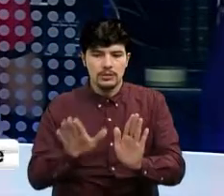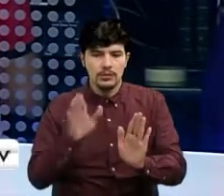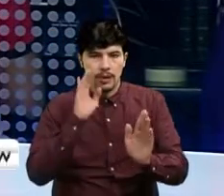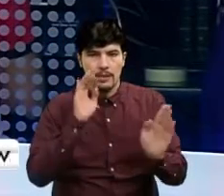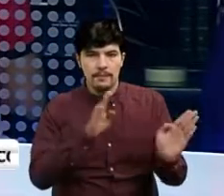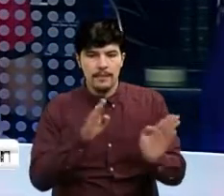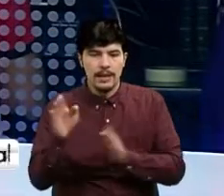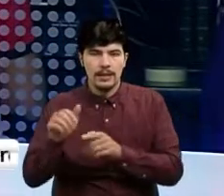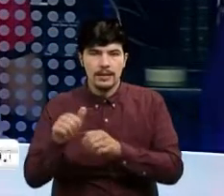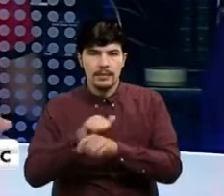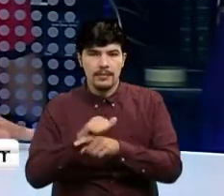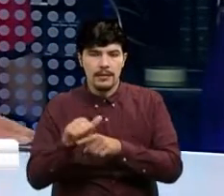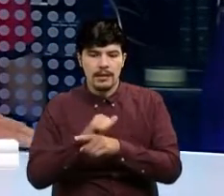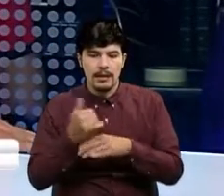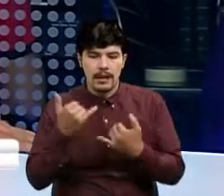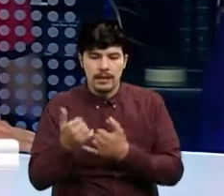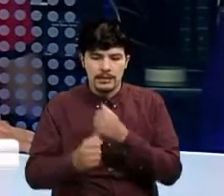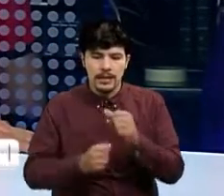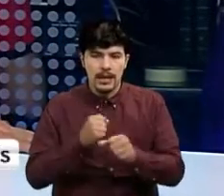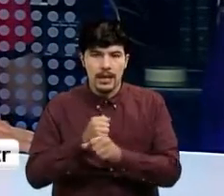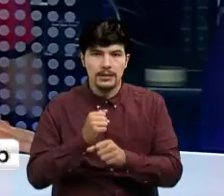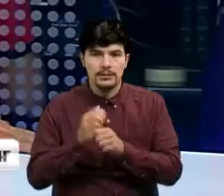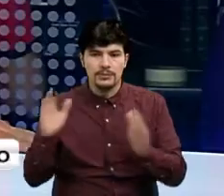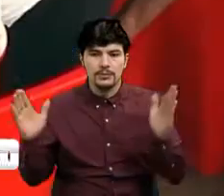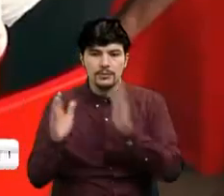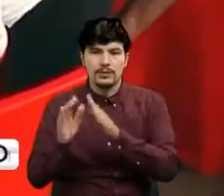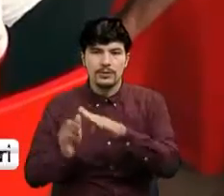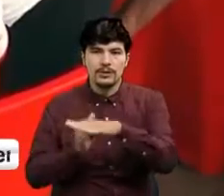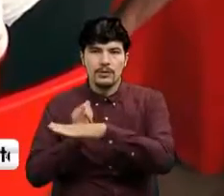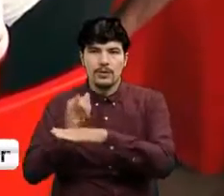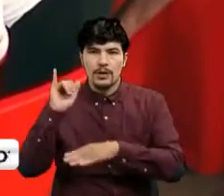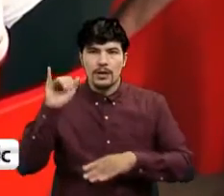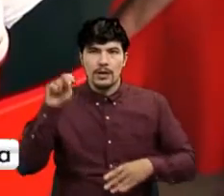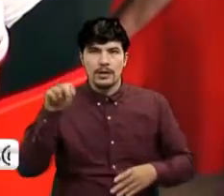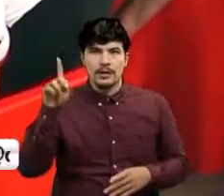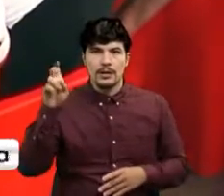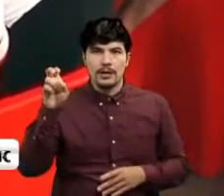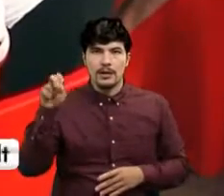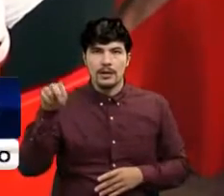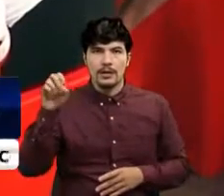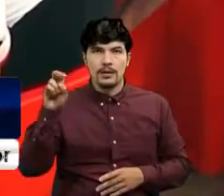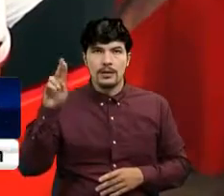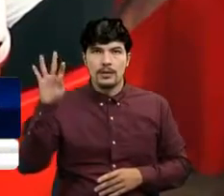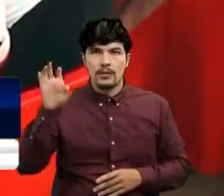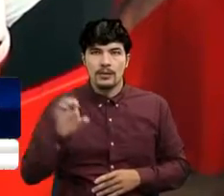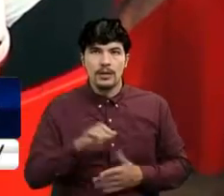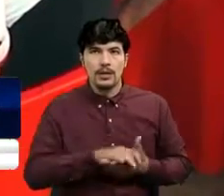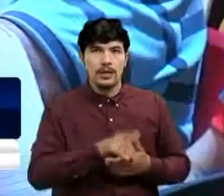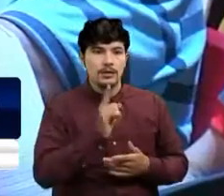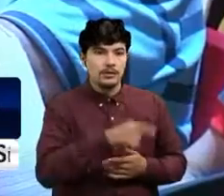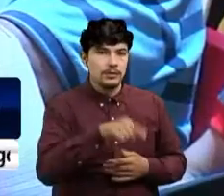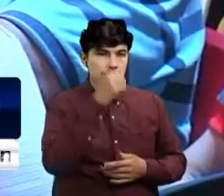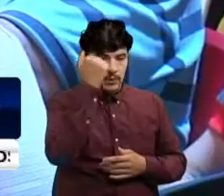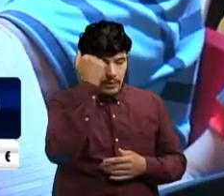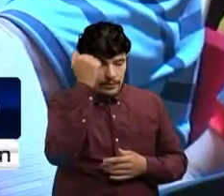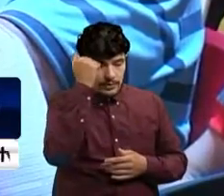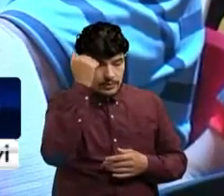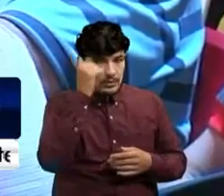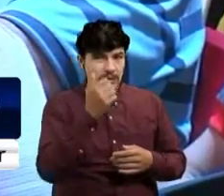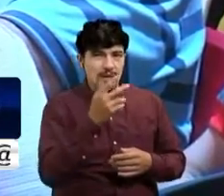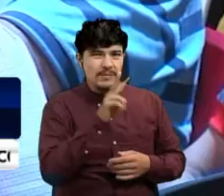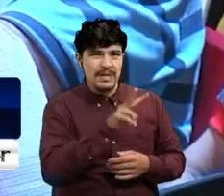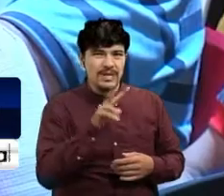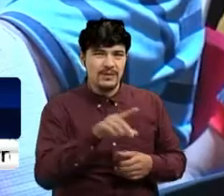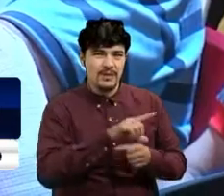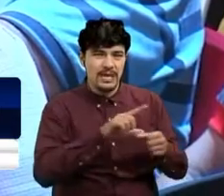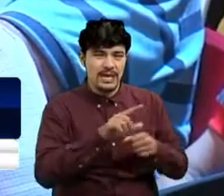entrenamiento para la presente vivencia antin de norte los entrenadores de las 22 ligas convencionales y las 5 del